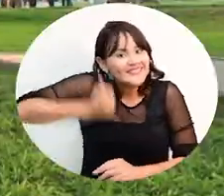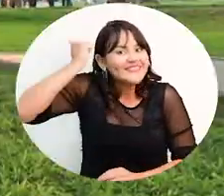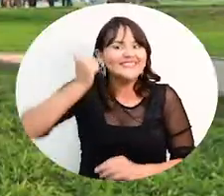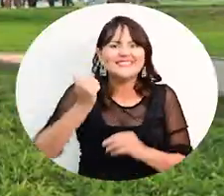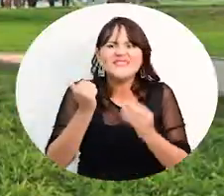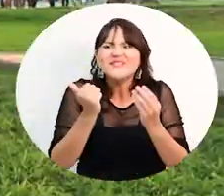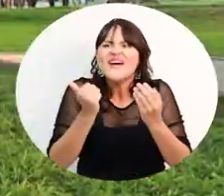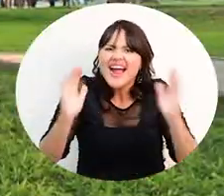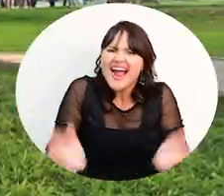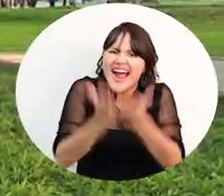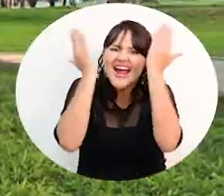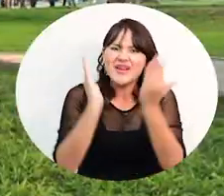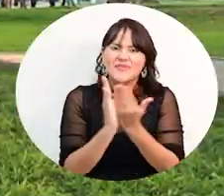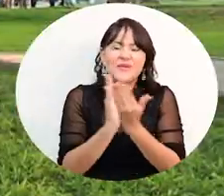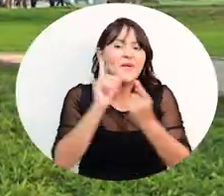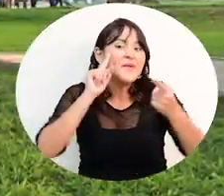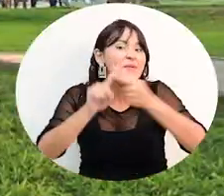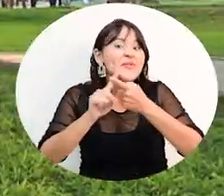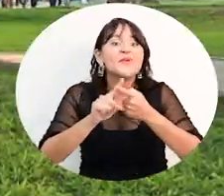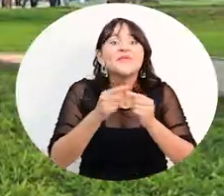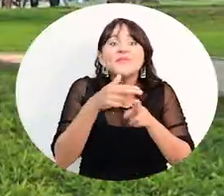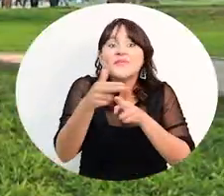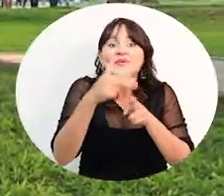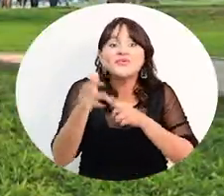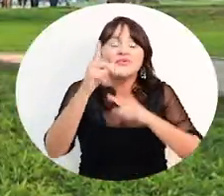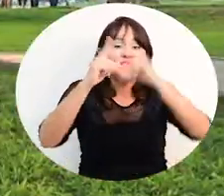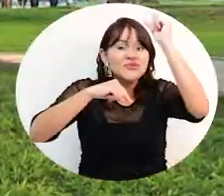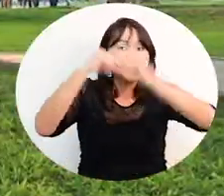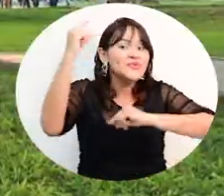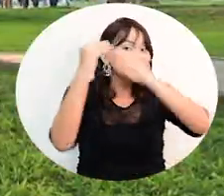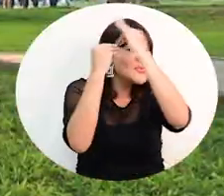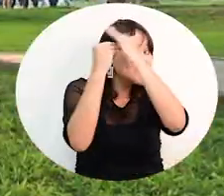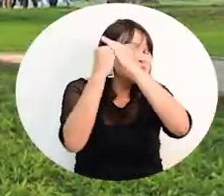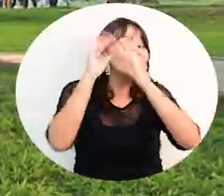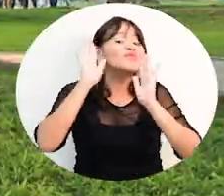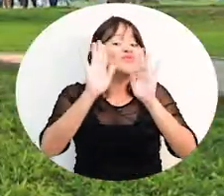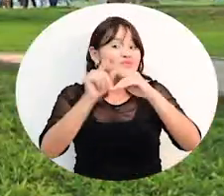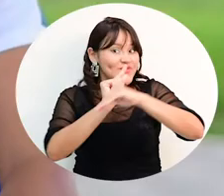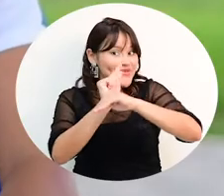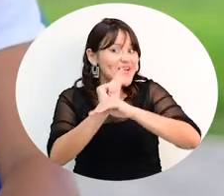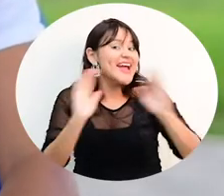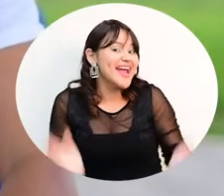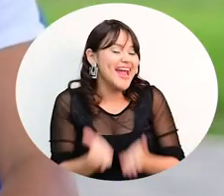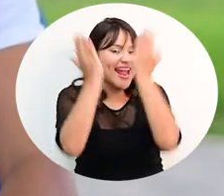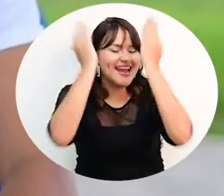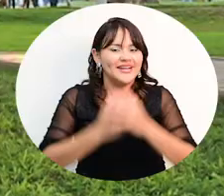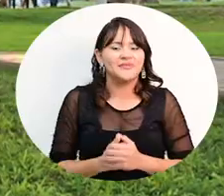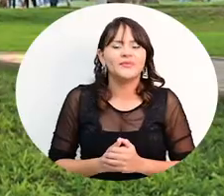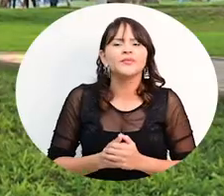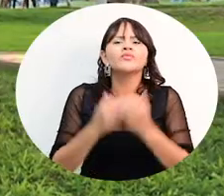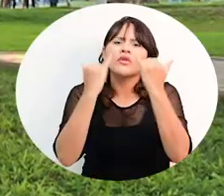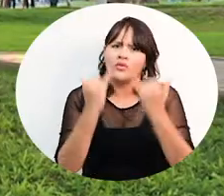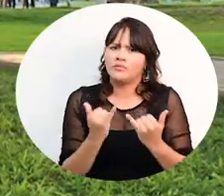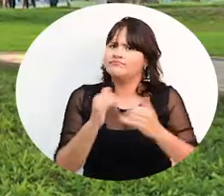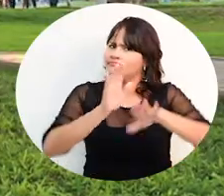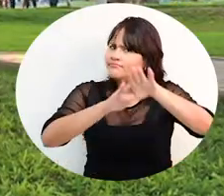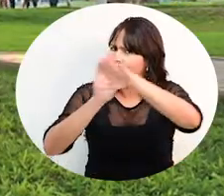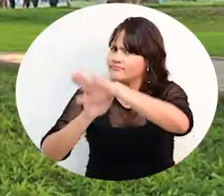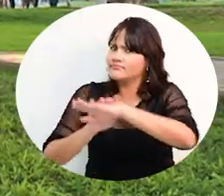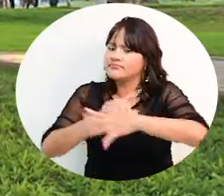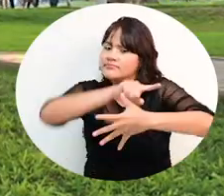todos ustedes que están acá conectados, se motiven y sean las próximas estrellas Saber Pro de su facultad. Claro. Vamos a compartirles a